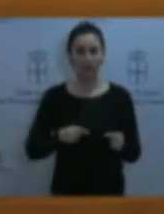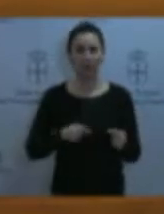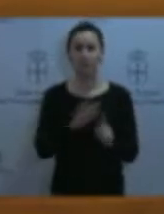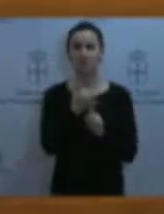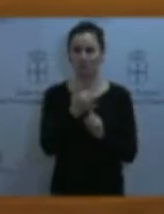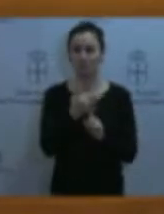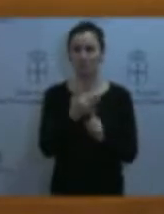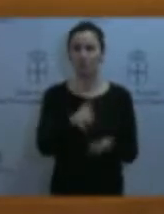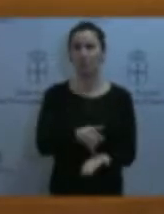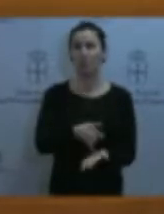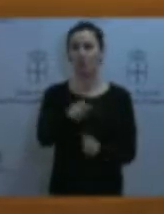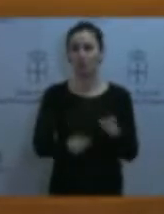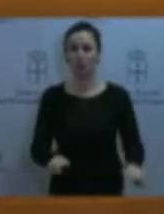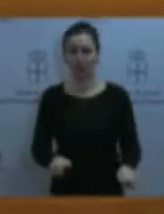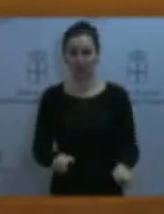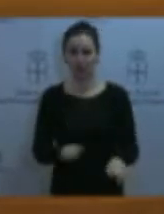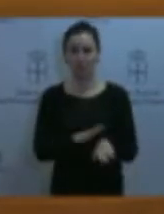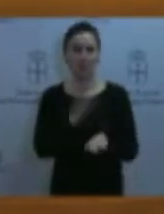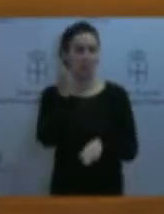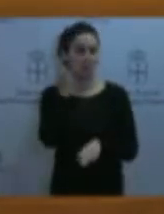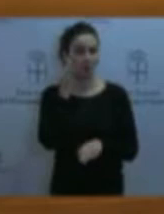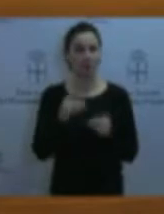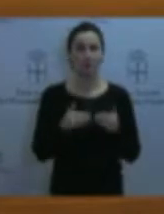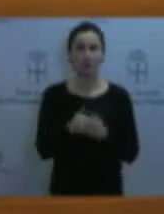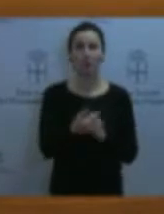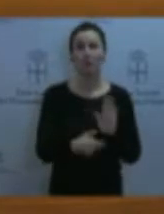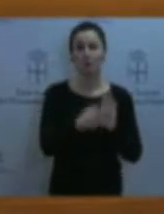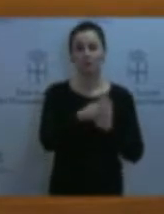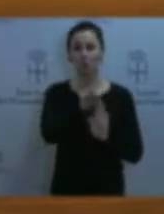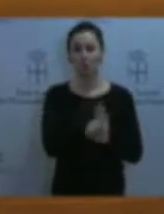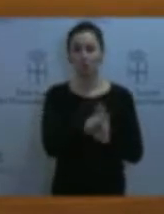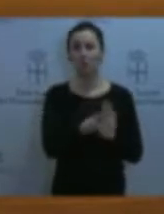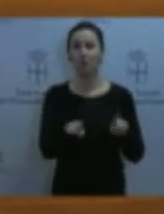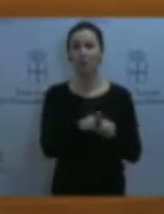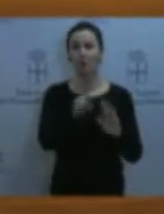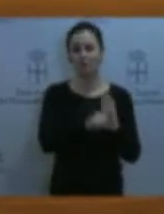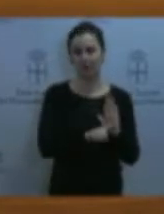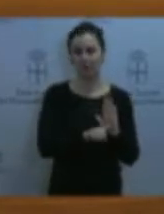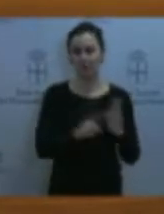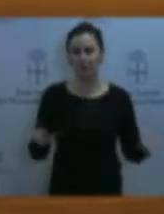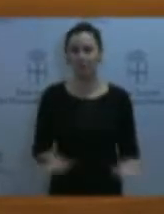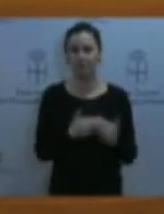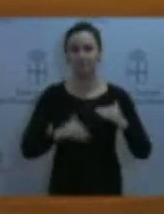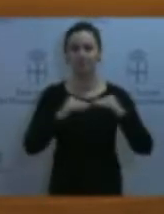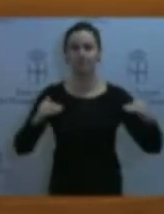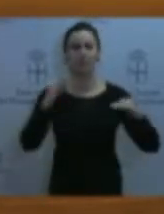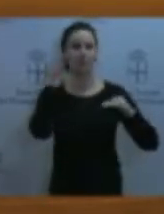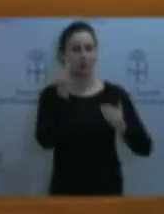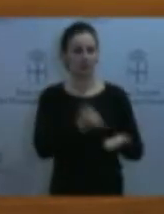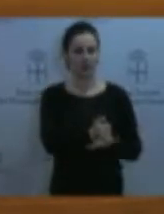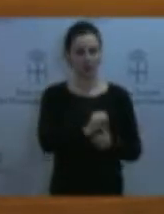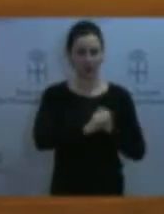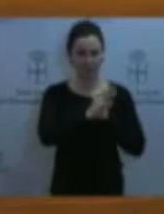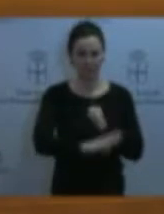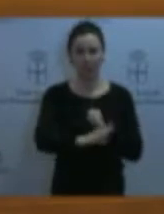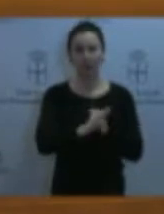El título 1 recoge una serie de medidas de fomento de la igualdad de la mujer rural y de la mar, tanto a nivel económico como de formación, difusión